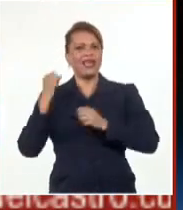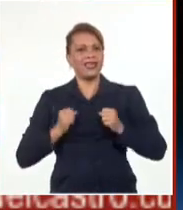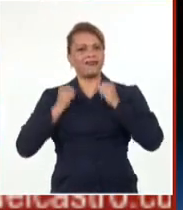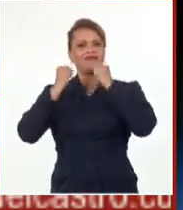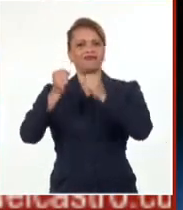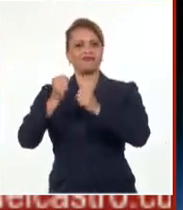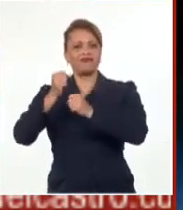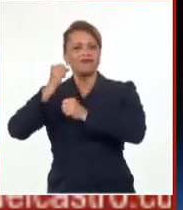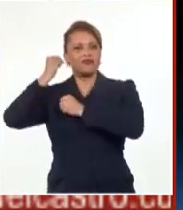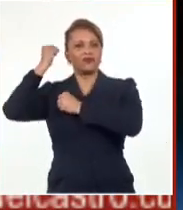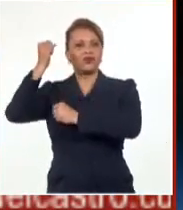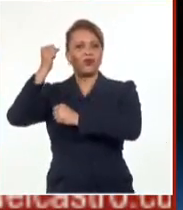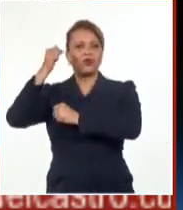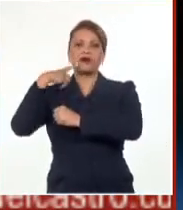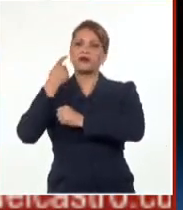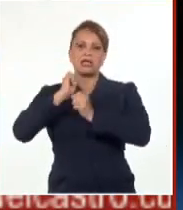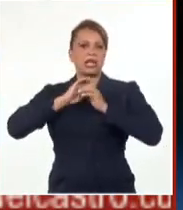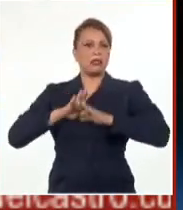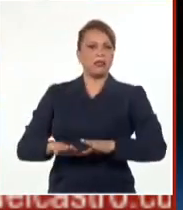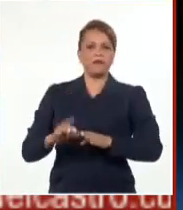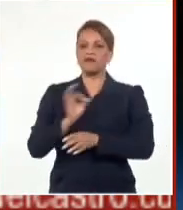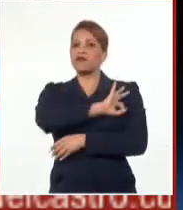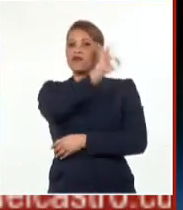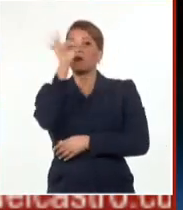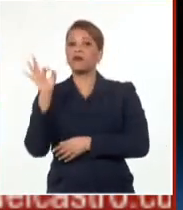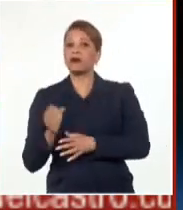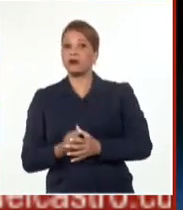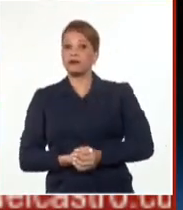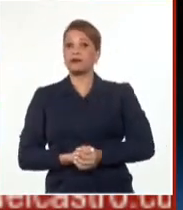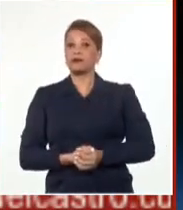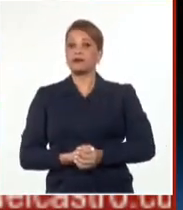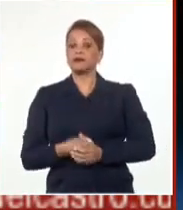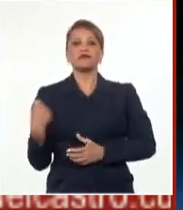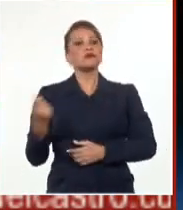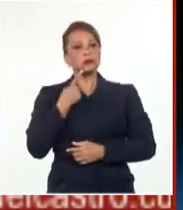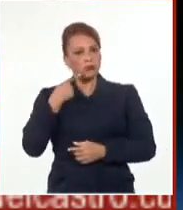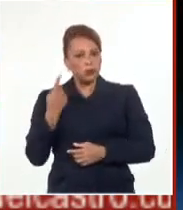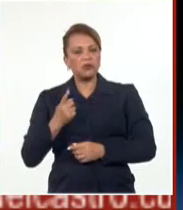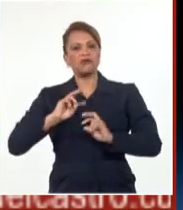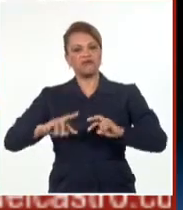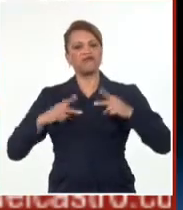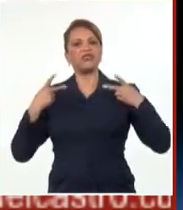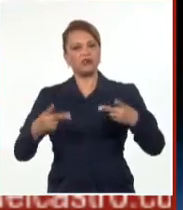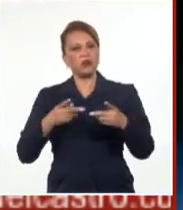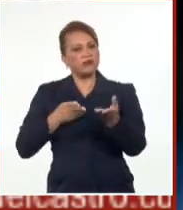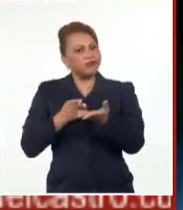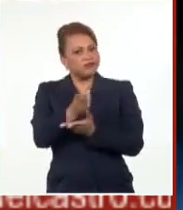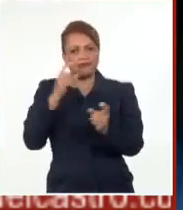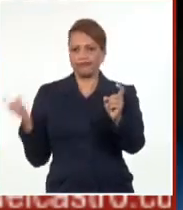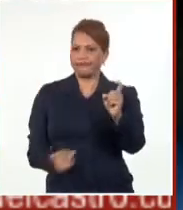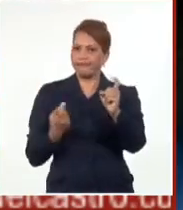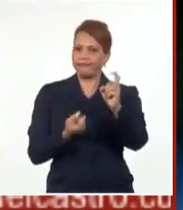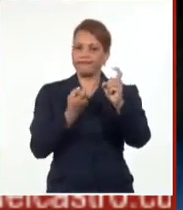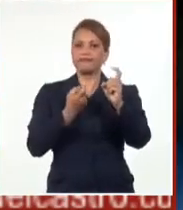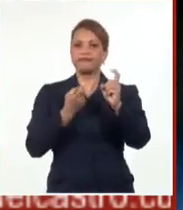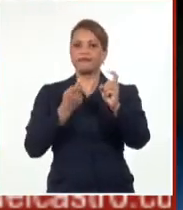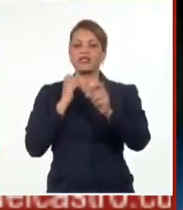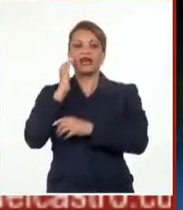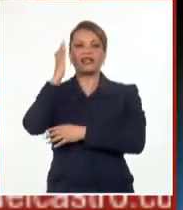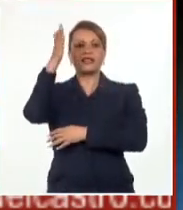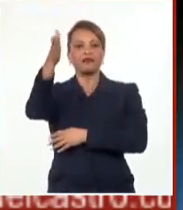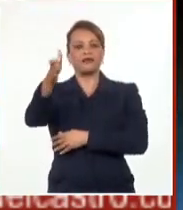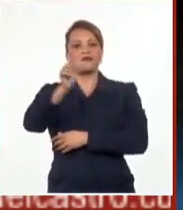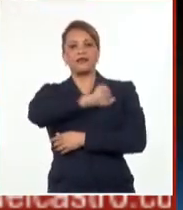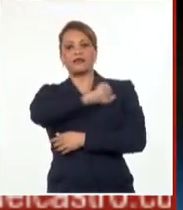las plegamos, nos las rendimos. Y estamos dispuestos a seguir luchando hasta la